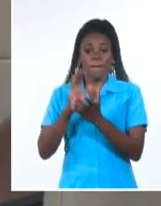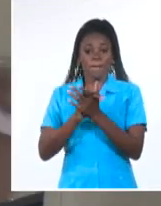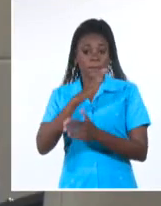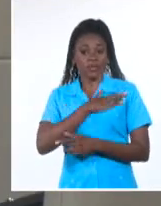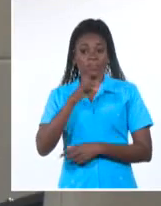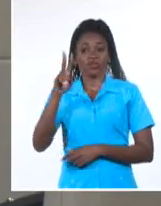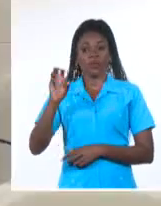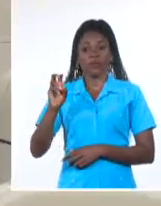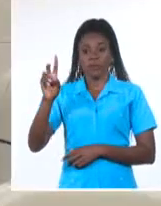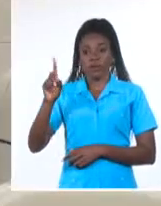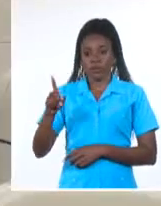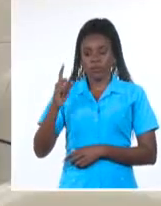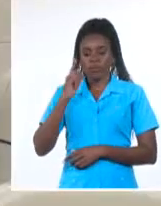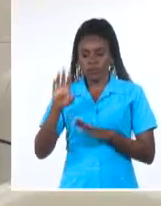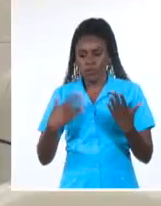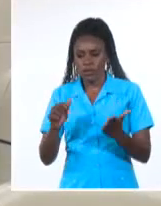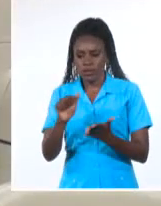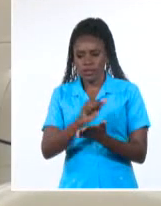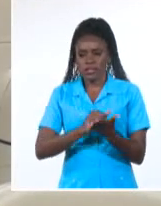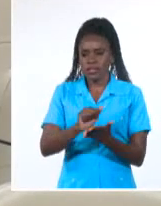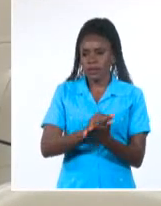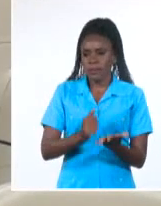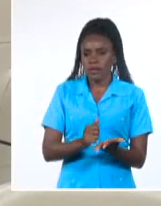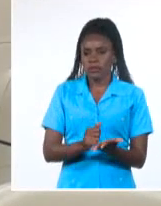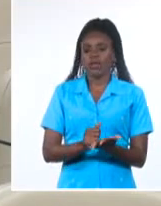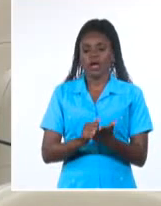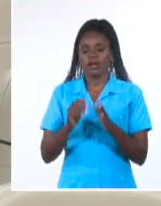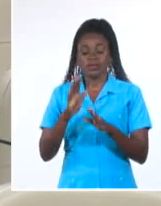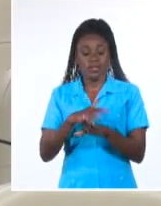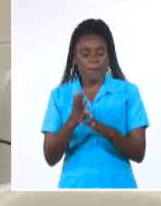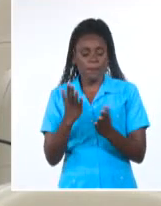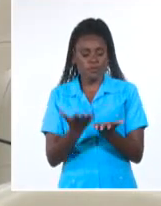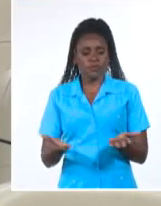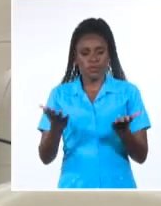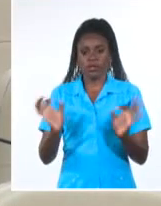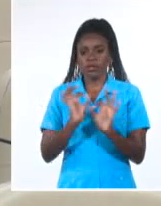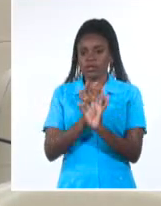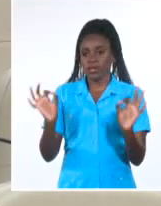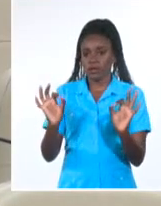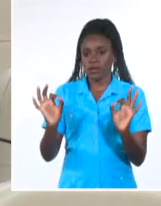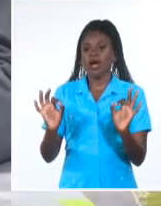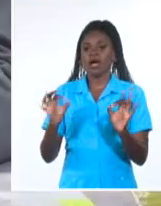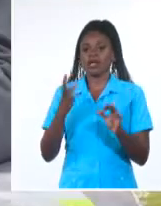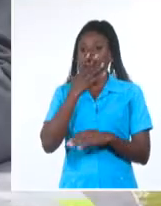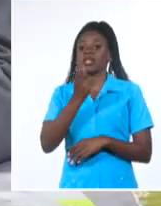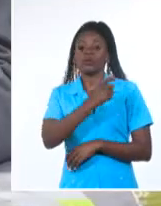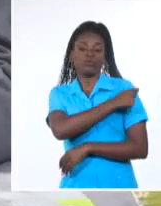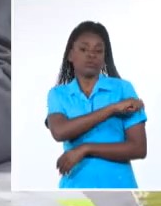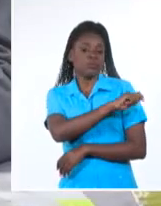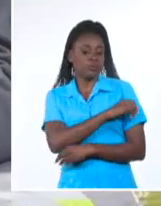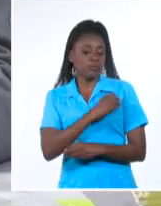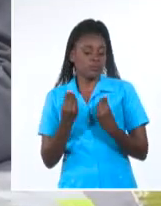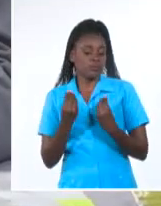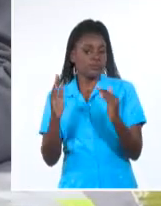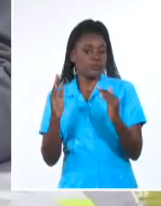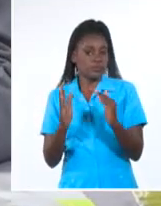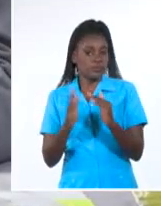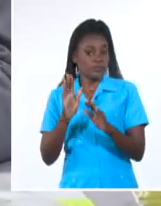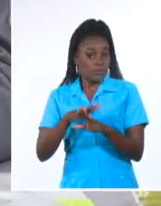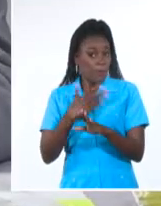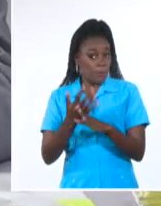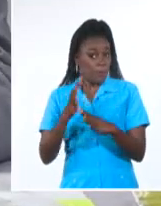estos servicios de manera que se incrementen los niveles de actividad, calidad y satisfacción de los usuarios. Al respecto, el primer